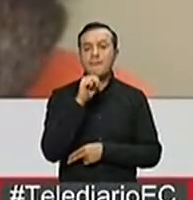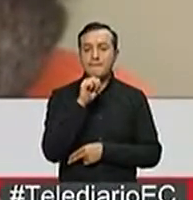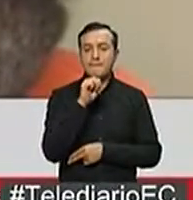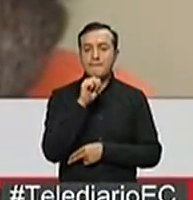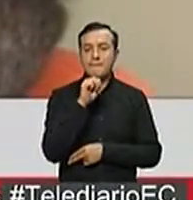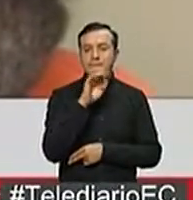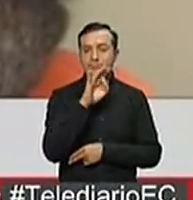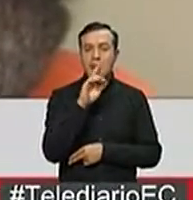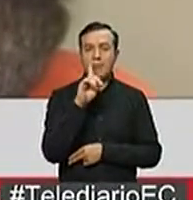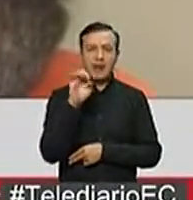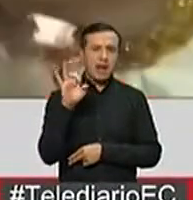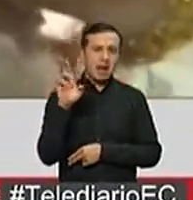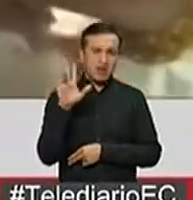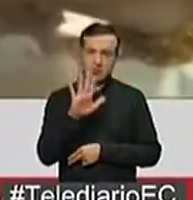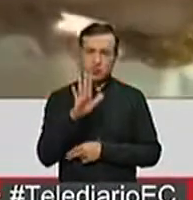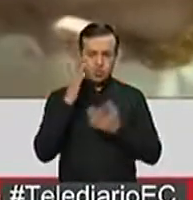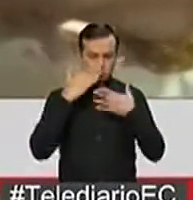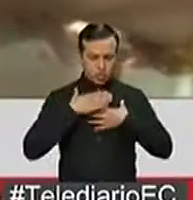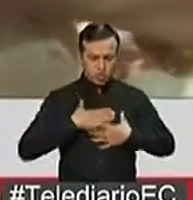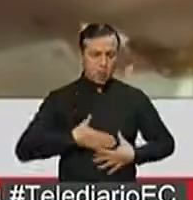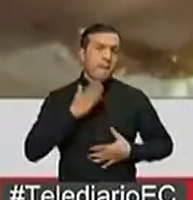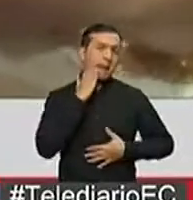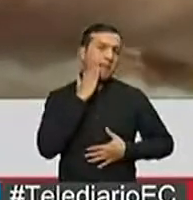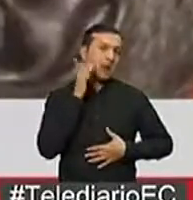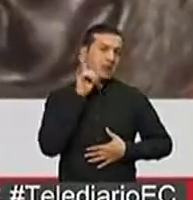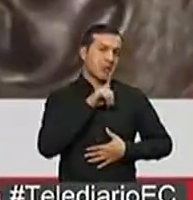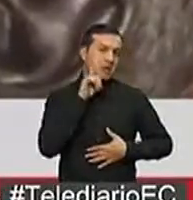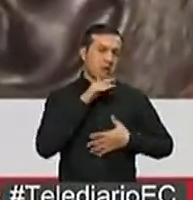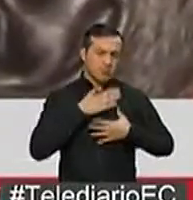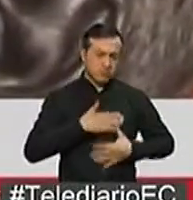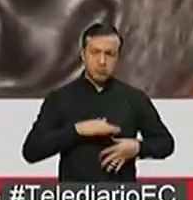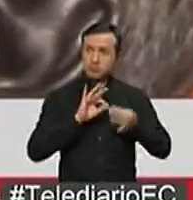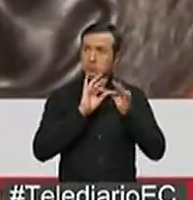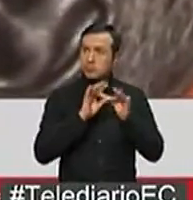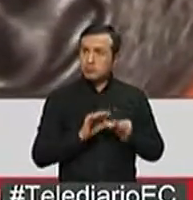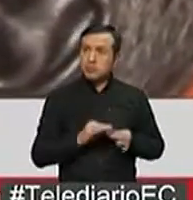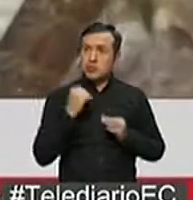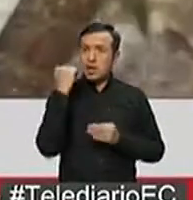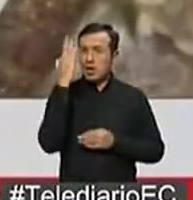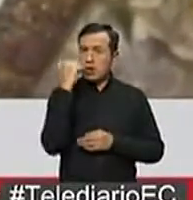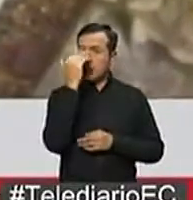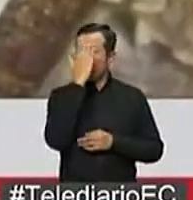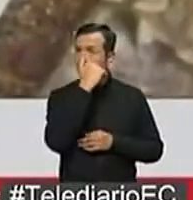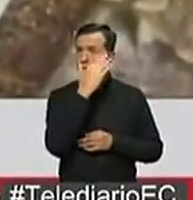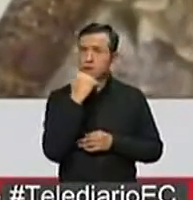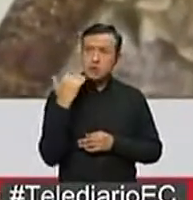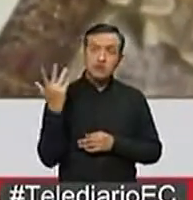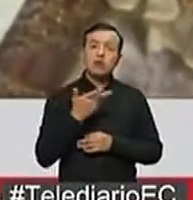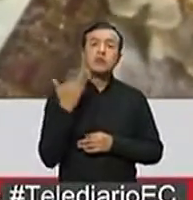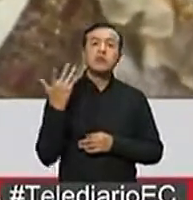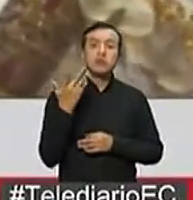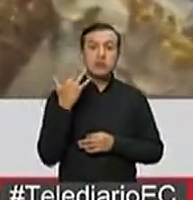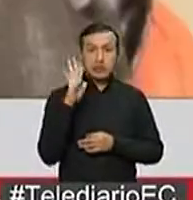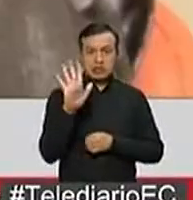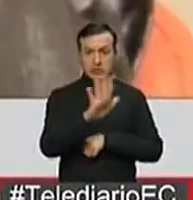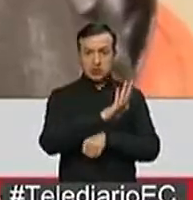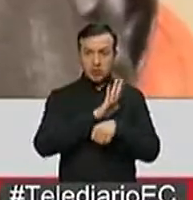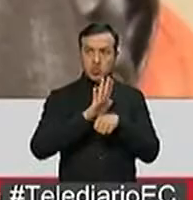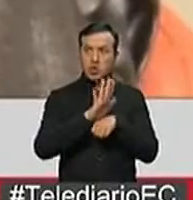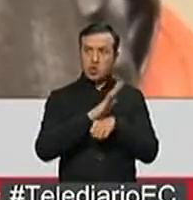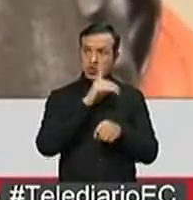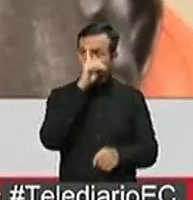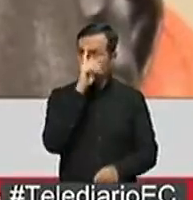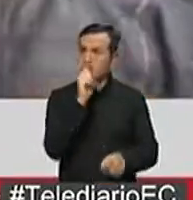Negra 2019. Los arreglos del atuendo, como la decoración del rostro, se lo realizó en 5 horas.